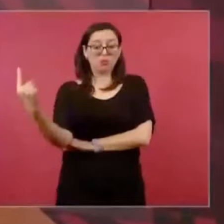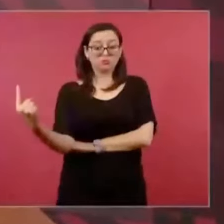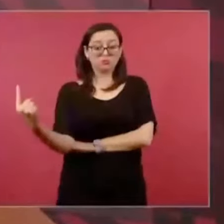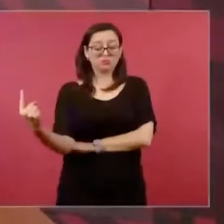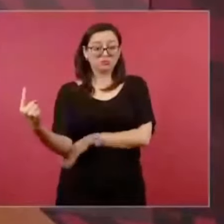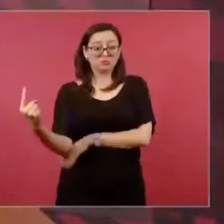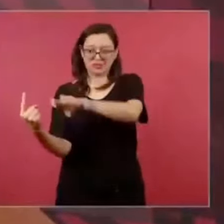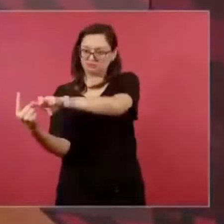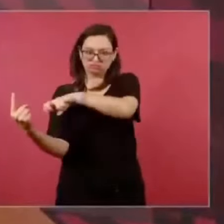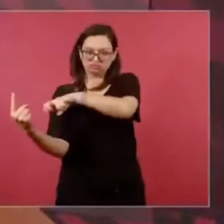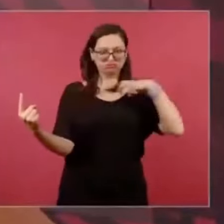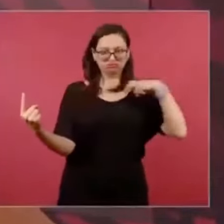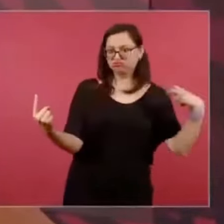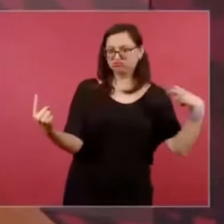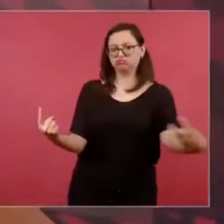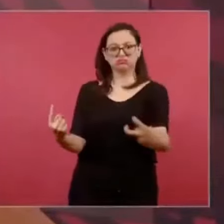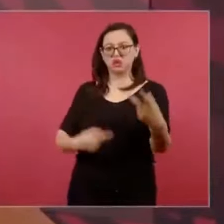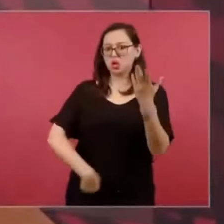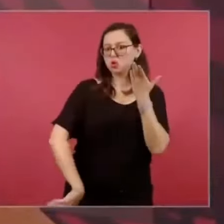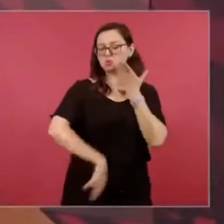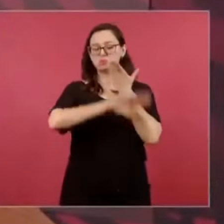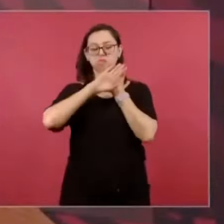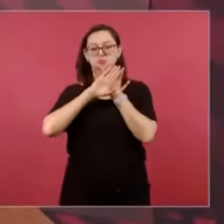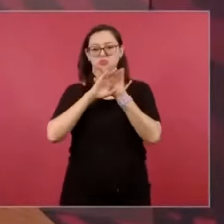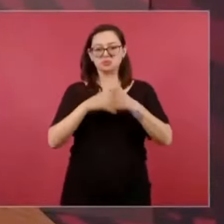tiene valor y